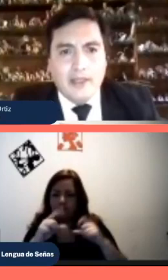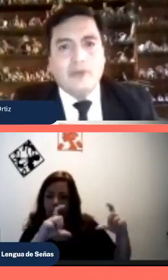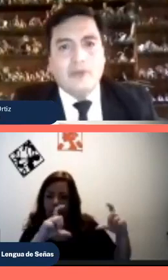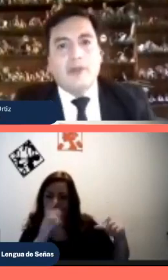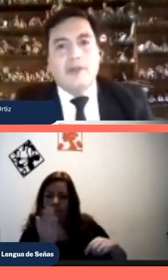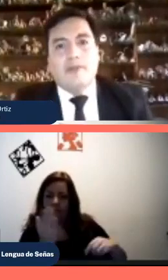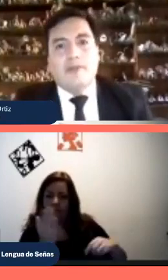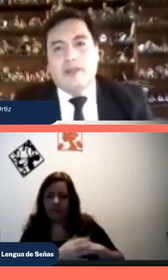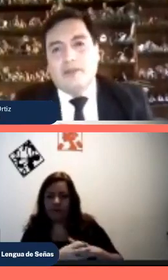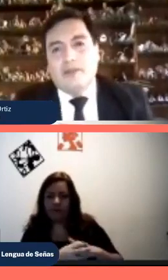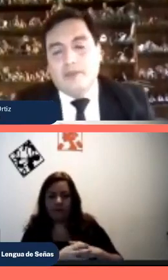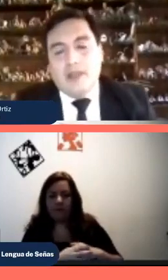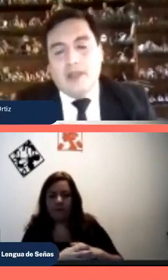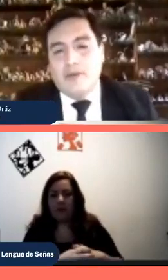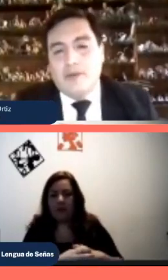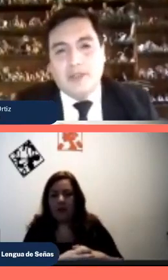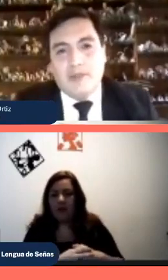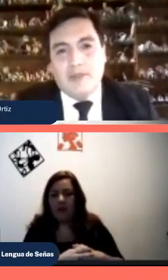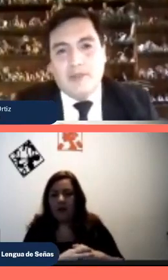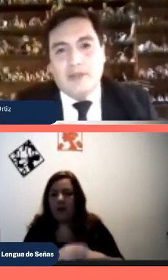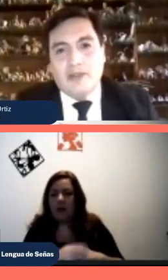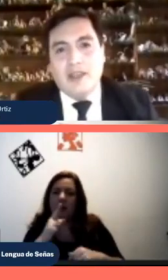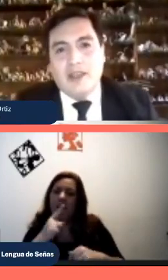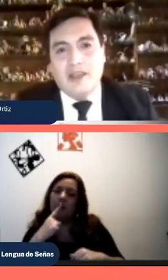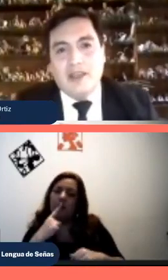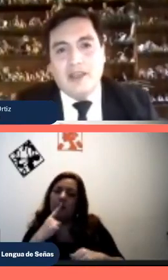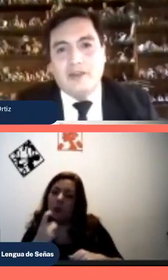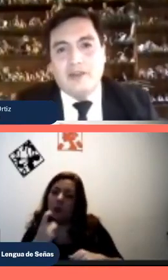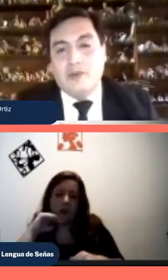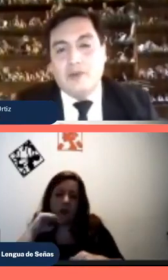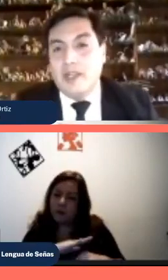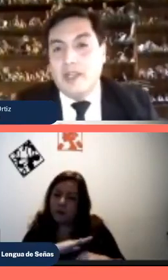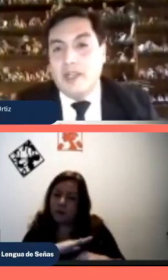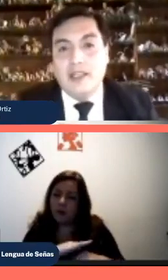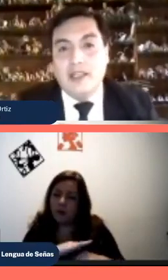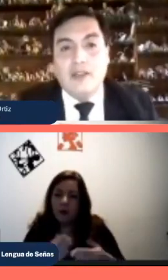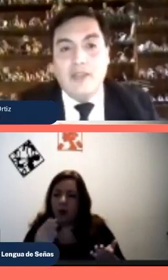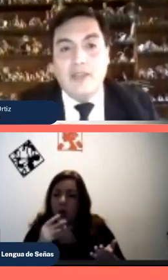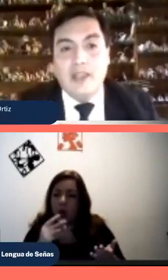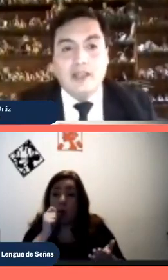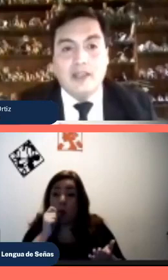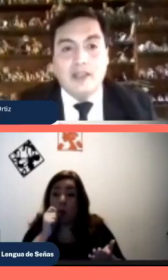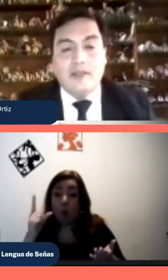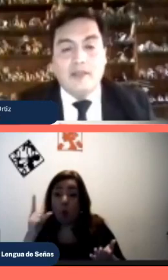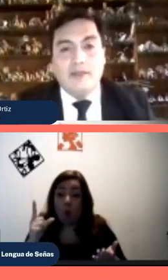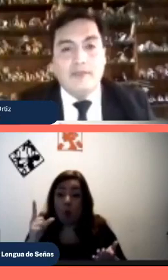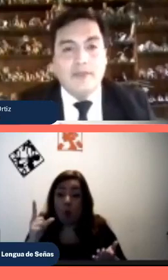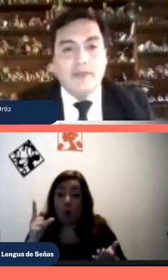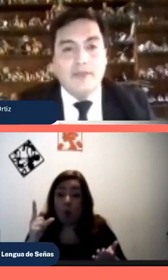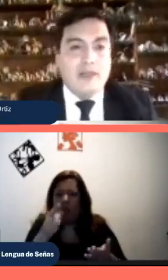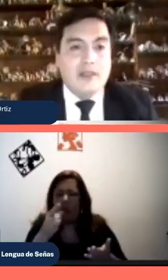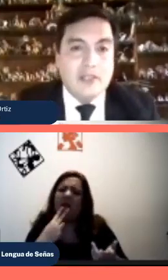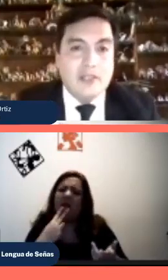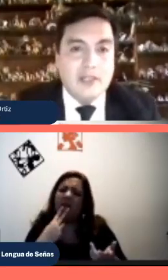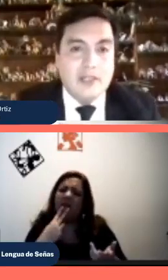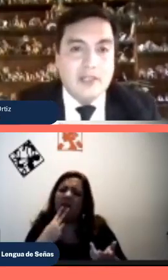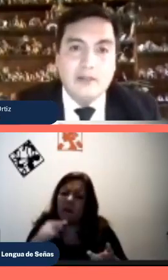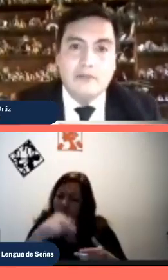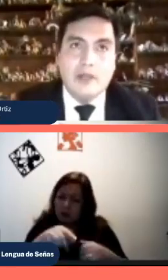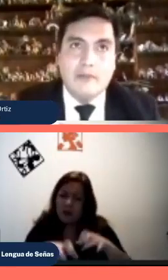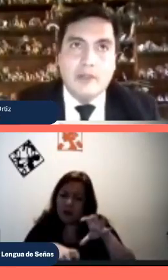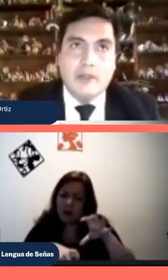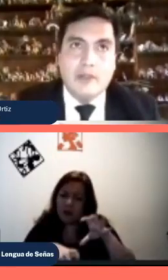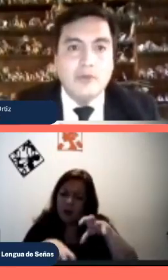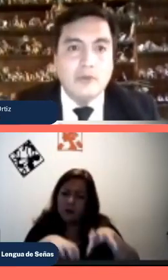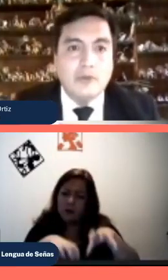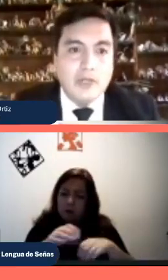Allí uno se puede... La pregunta de inmediato es ¿cuál sería el estilo de vida de este animal? Se tienen